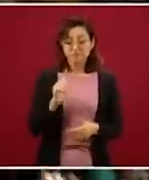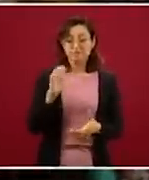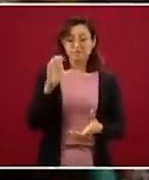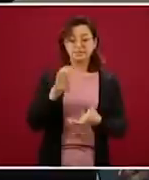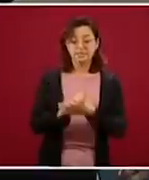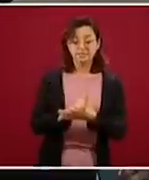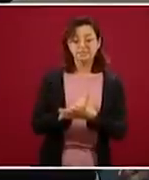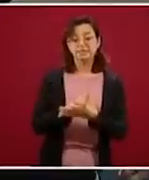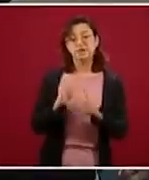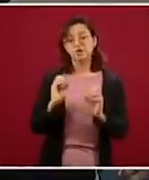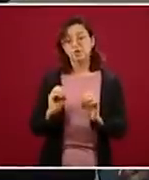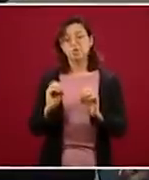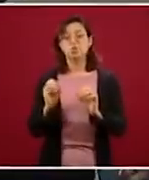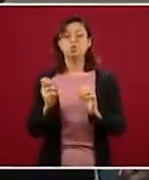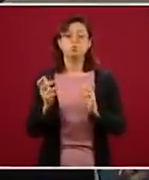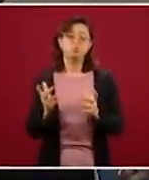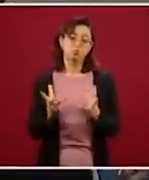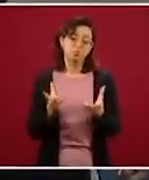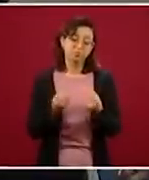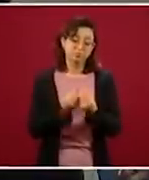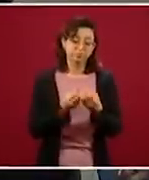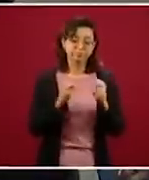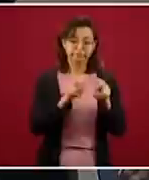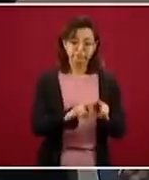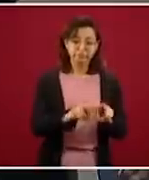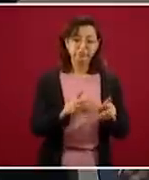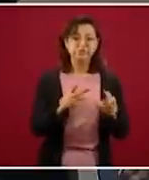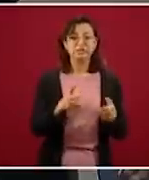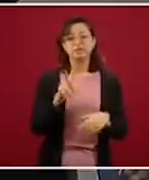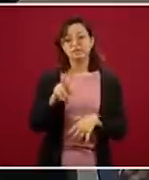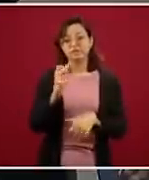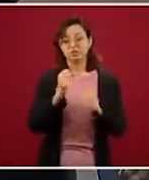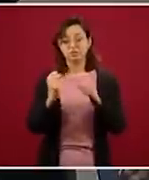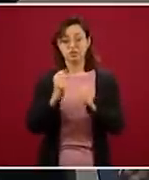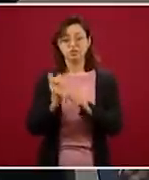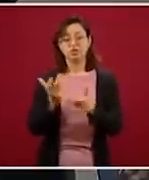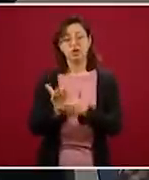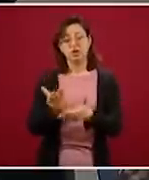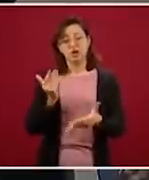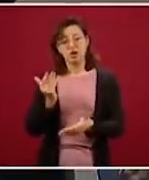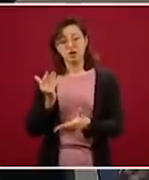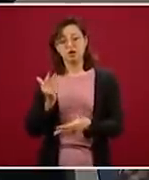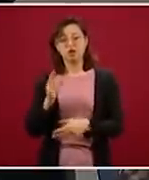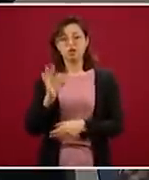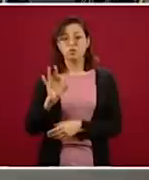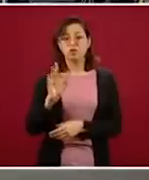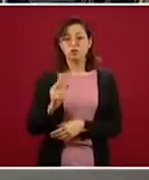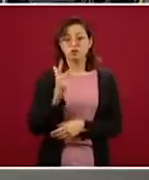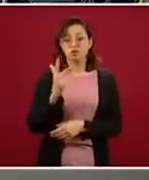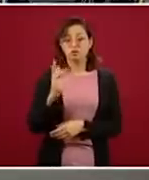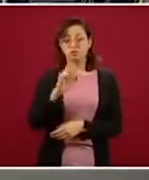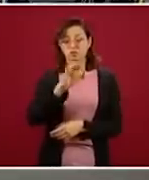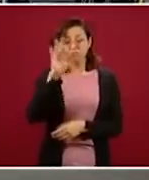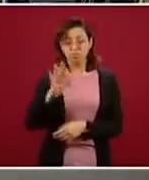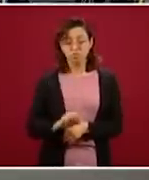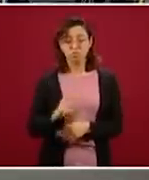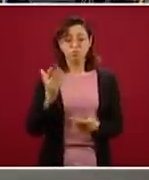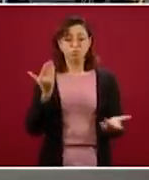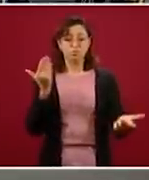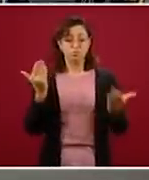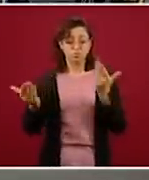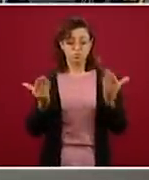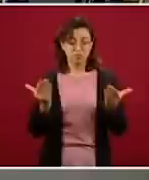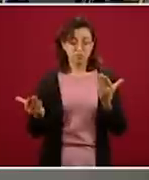o viven en unión libre antes de los 18 años, que representan el 48%, en